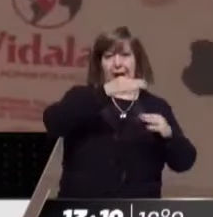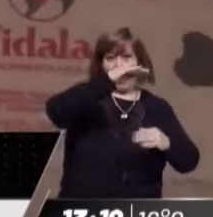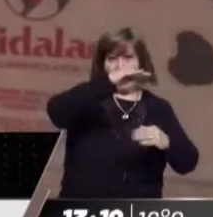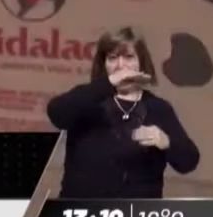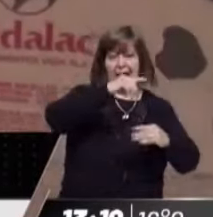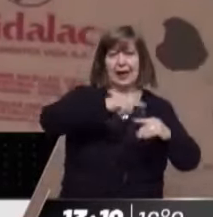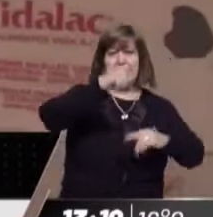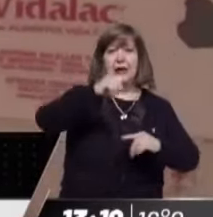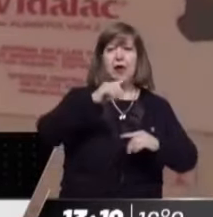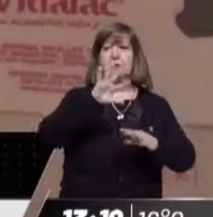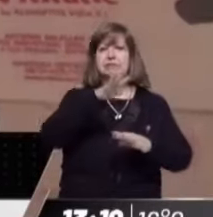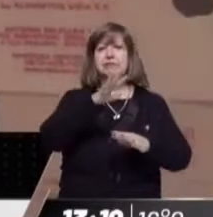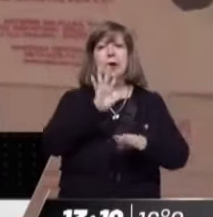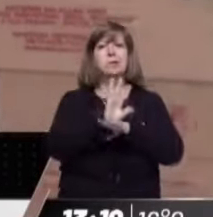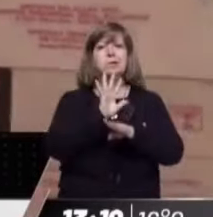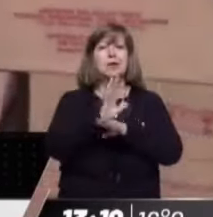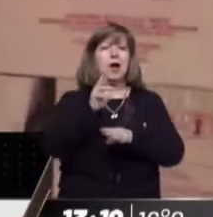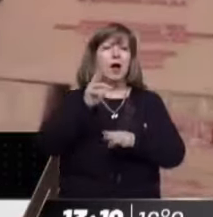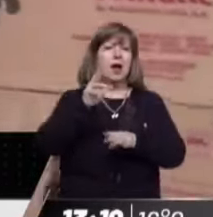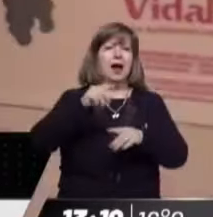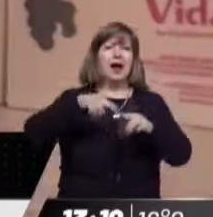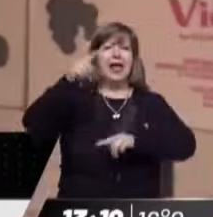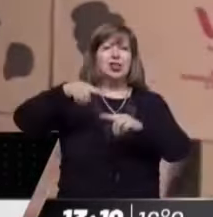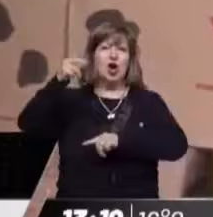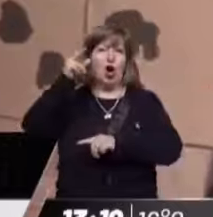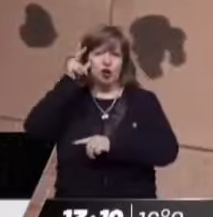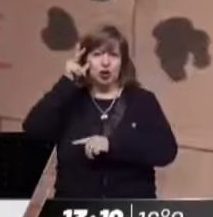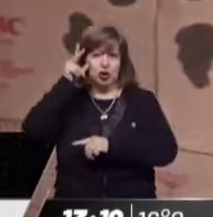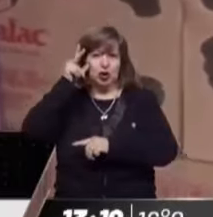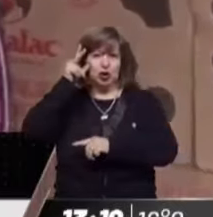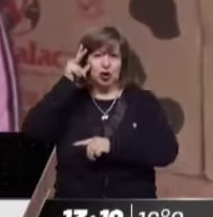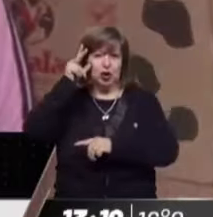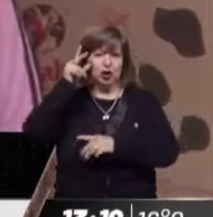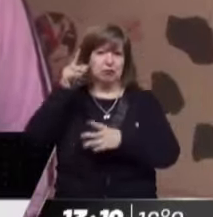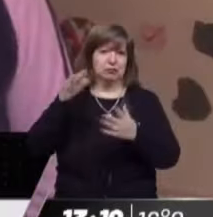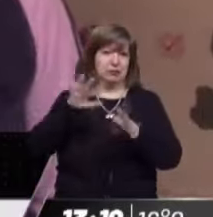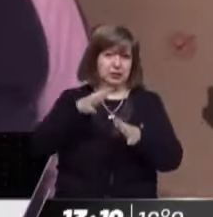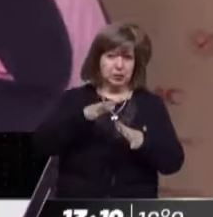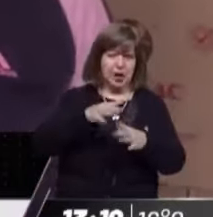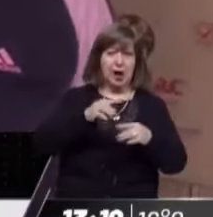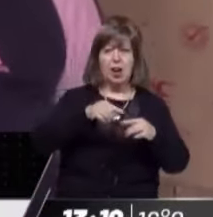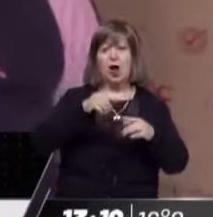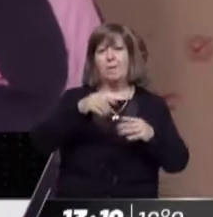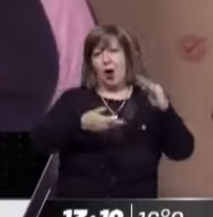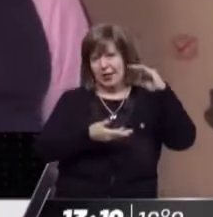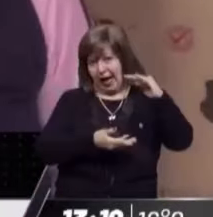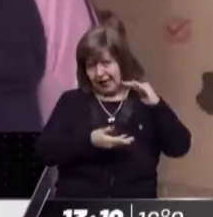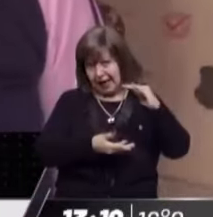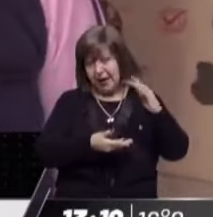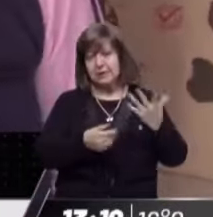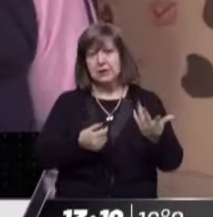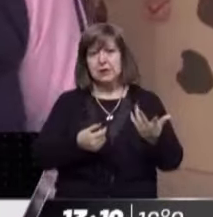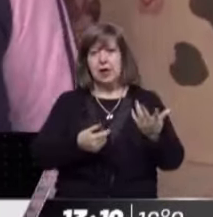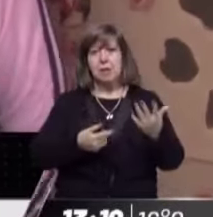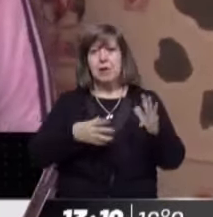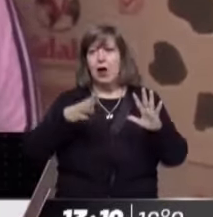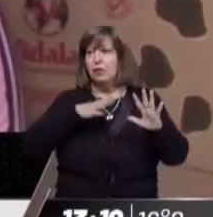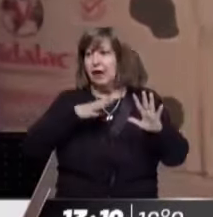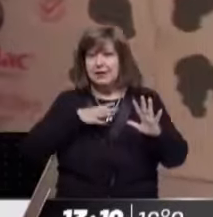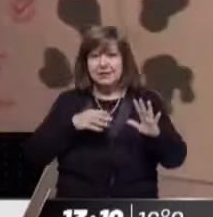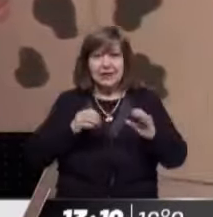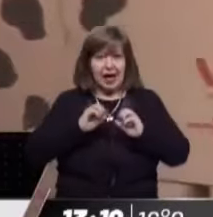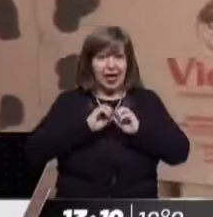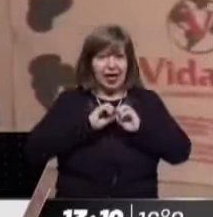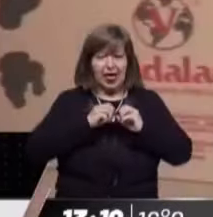sacan unos 8 litros de leche o sea la familia puede sacar 8 litros de leche no no se ha repartido aú nada